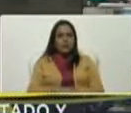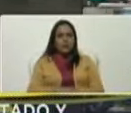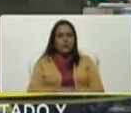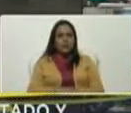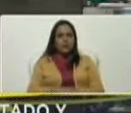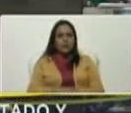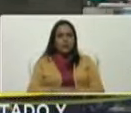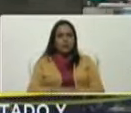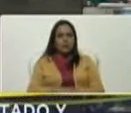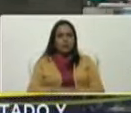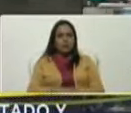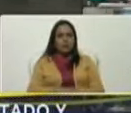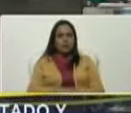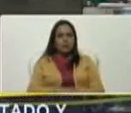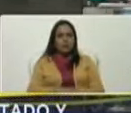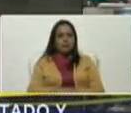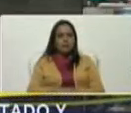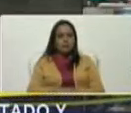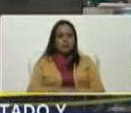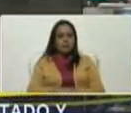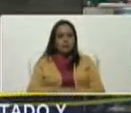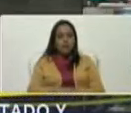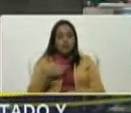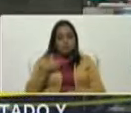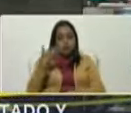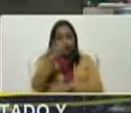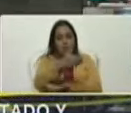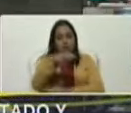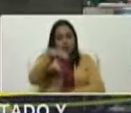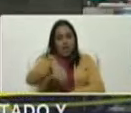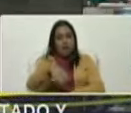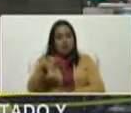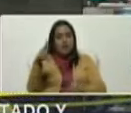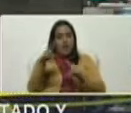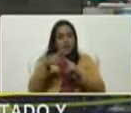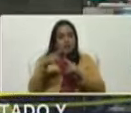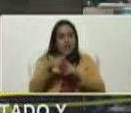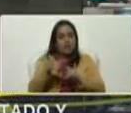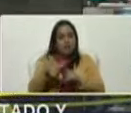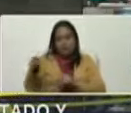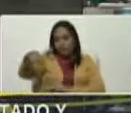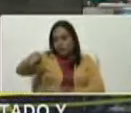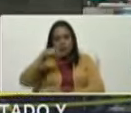de paz. Usted en el estado Táchira, ustedes no lo conocen todavía,